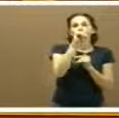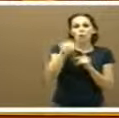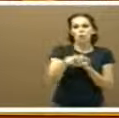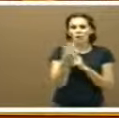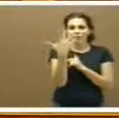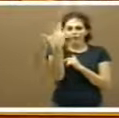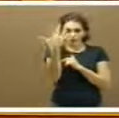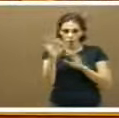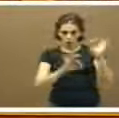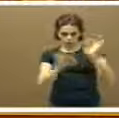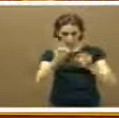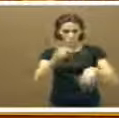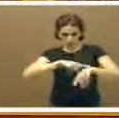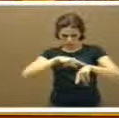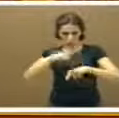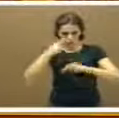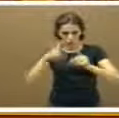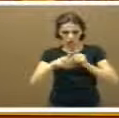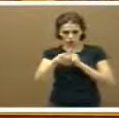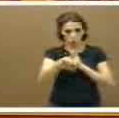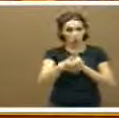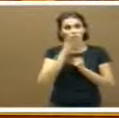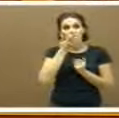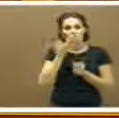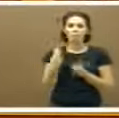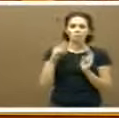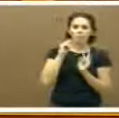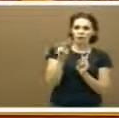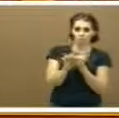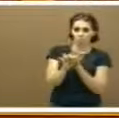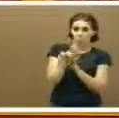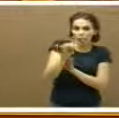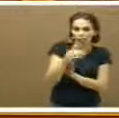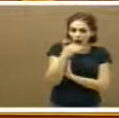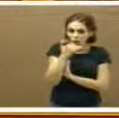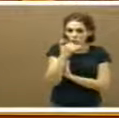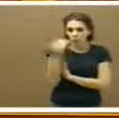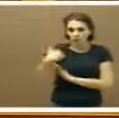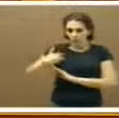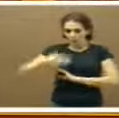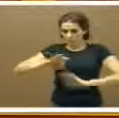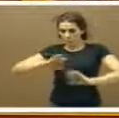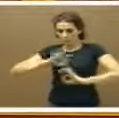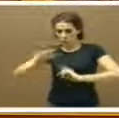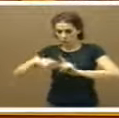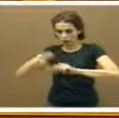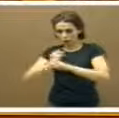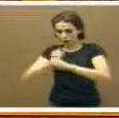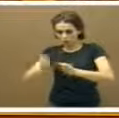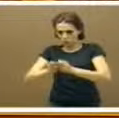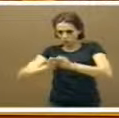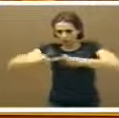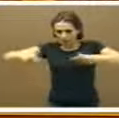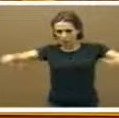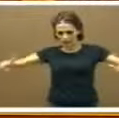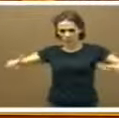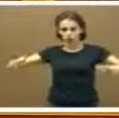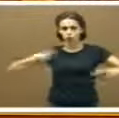tiempo al tiempo conseguiremos generar empleo. Lo digo aquí con toda